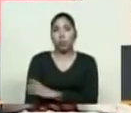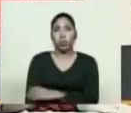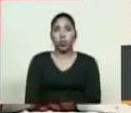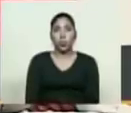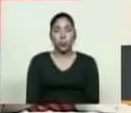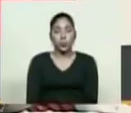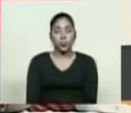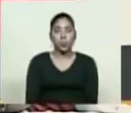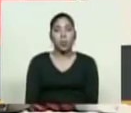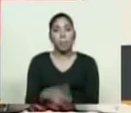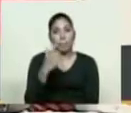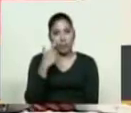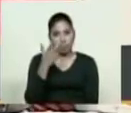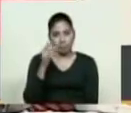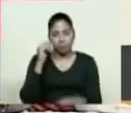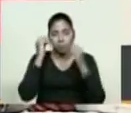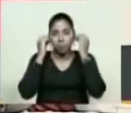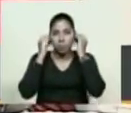Mira,